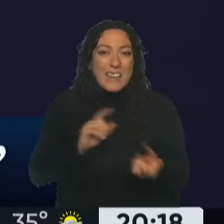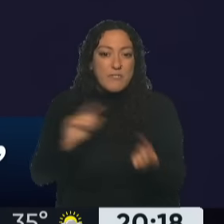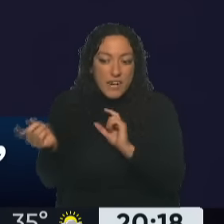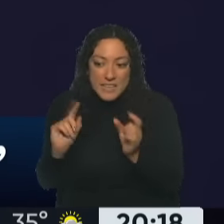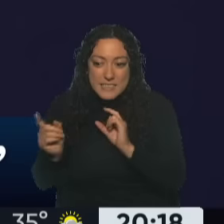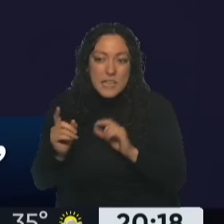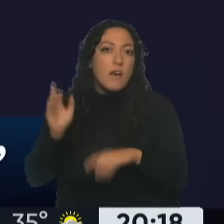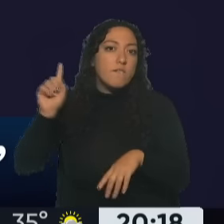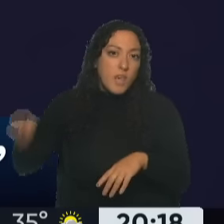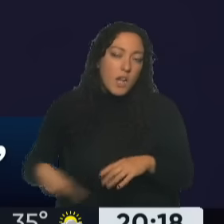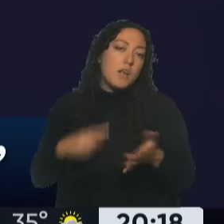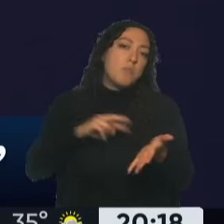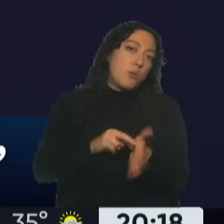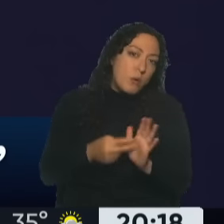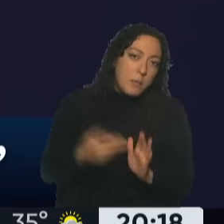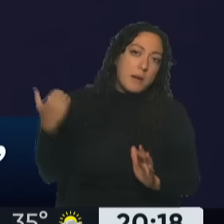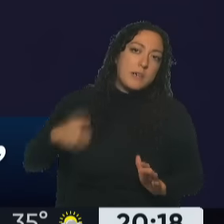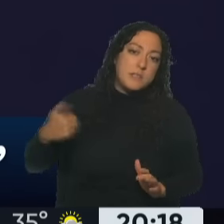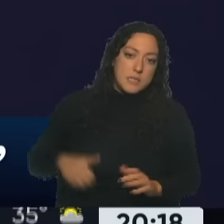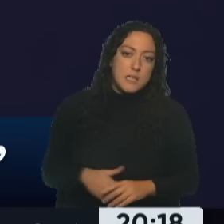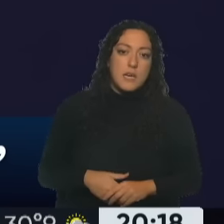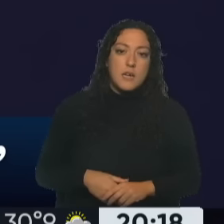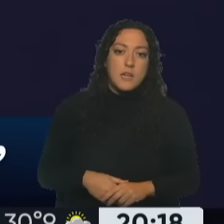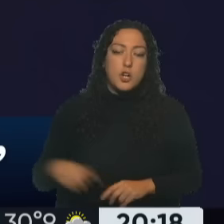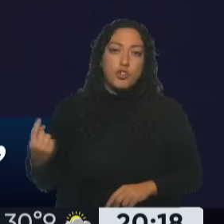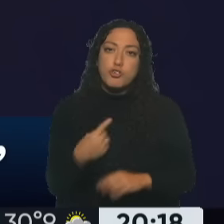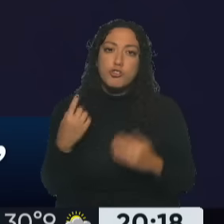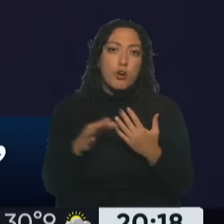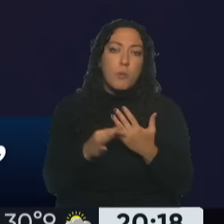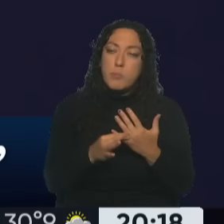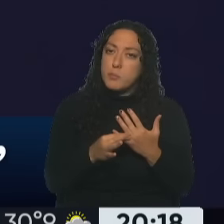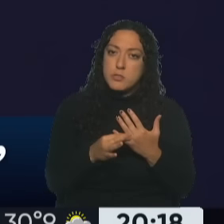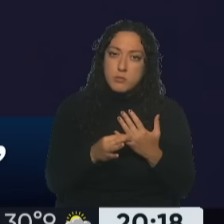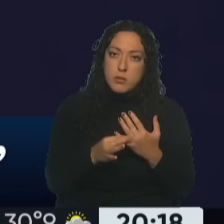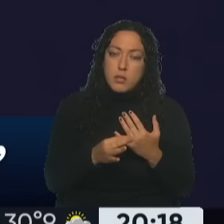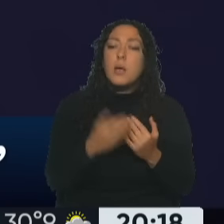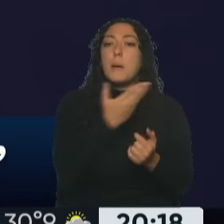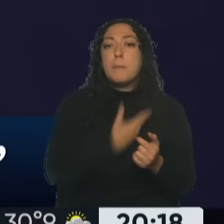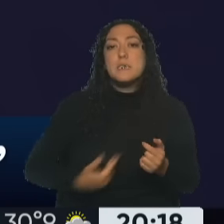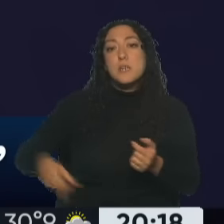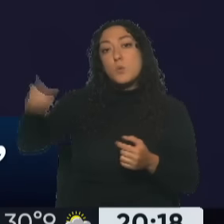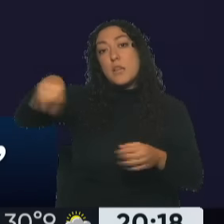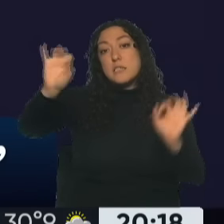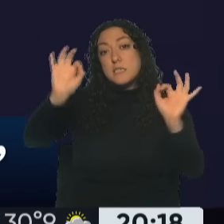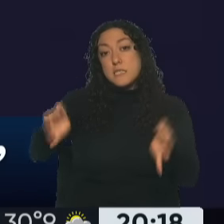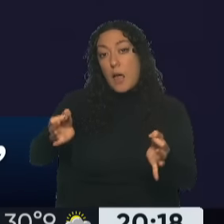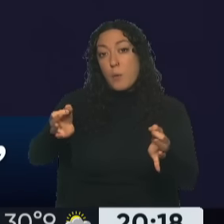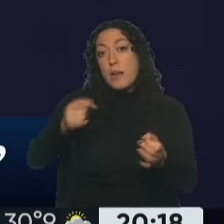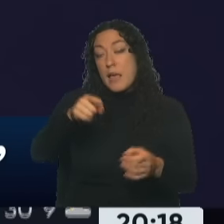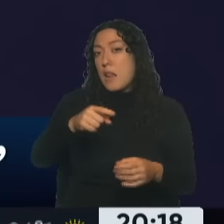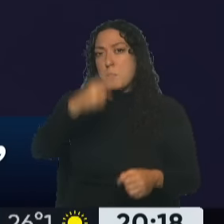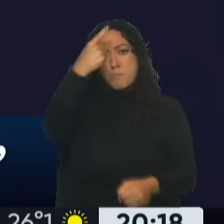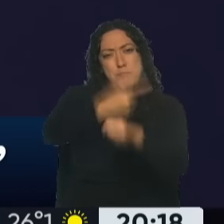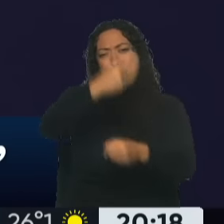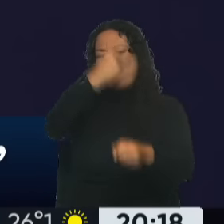eso hoy nosotros tenemos ese compromiso y el presidente como se sabe es el primer comprometido